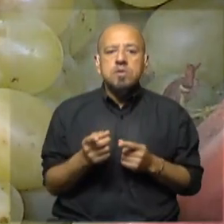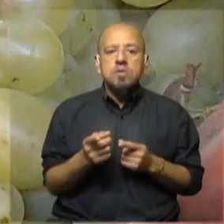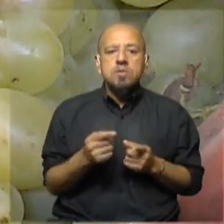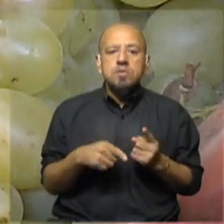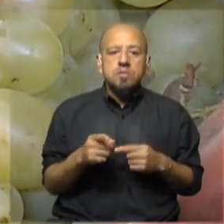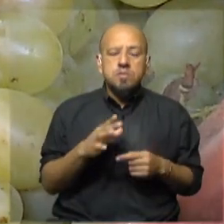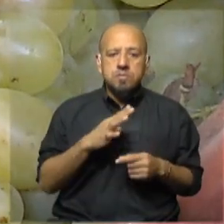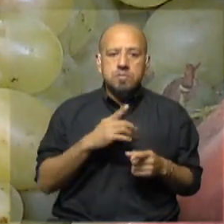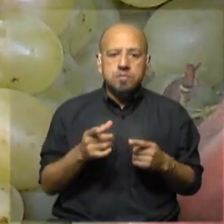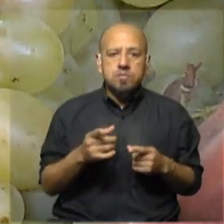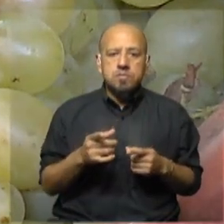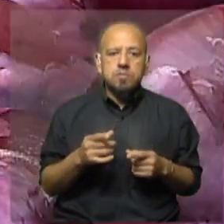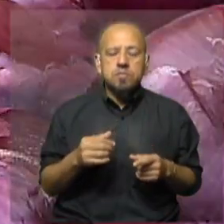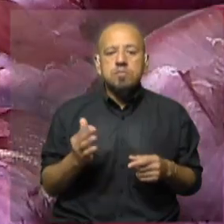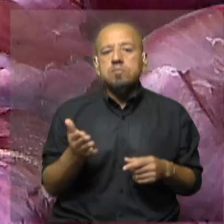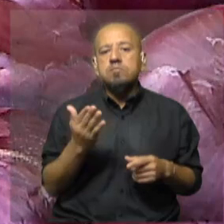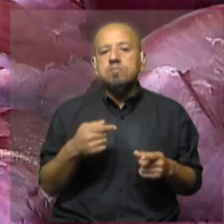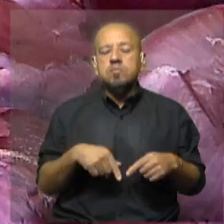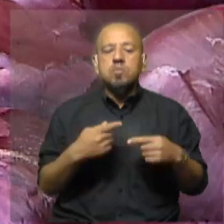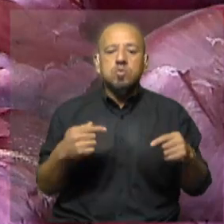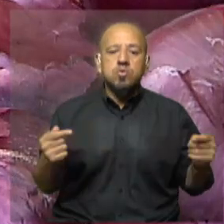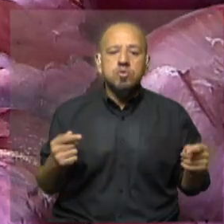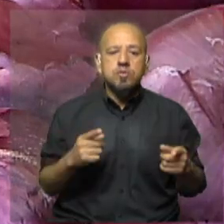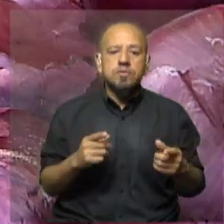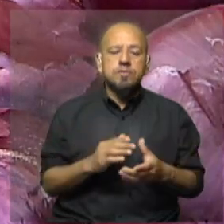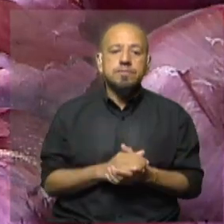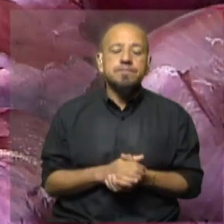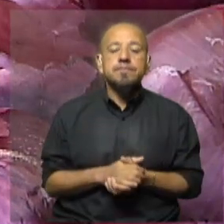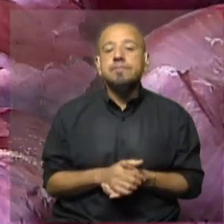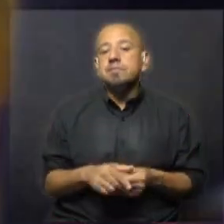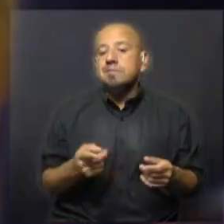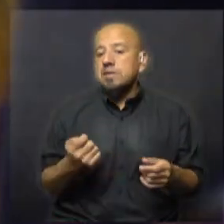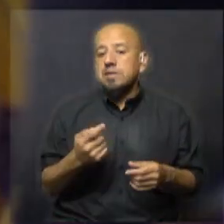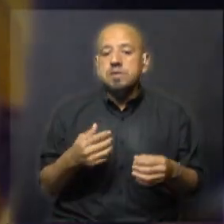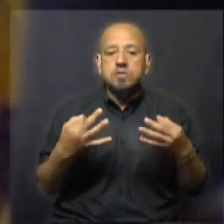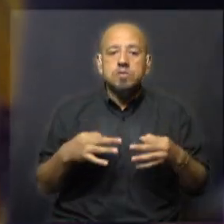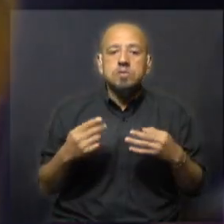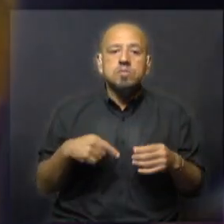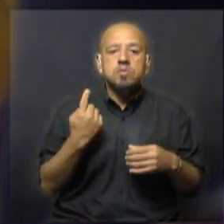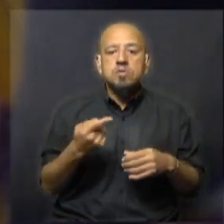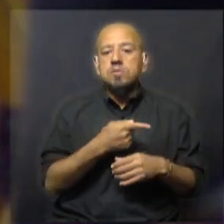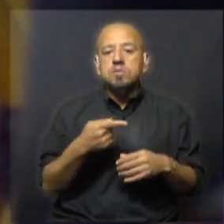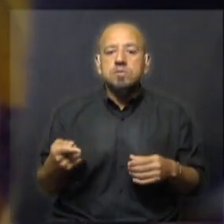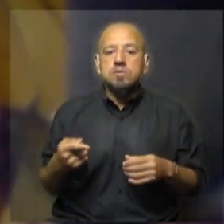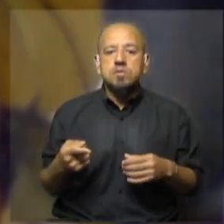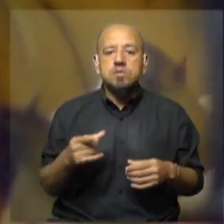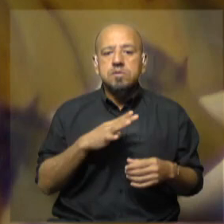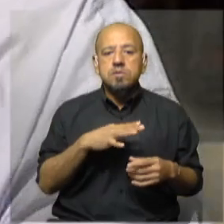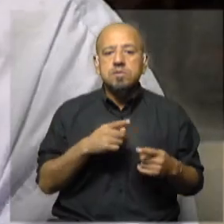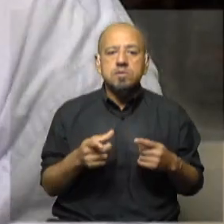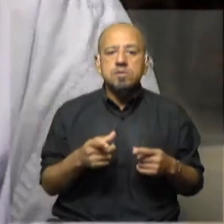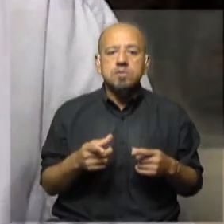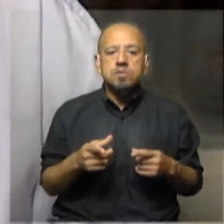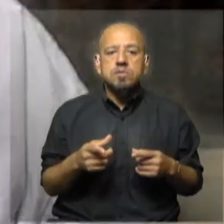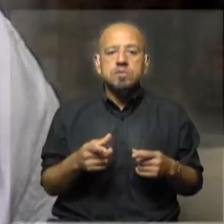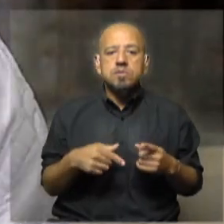años, en los cuales había niveles de abastecimiento de buenos a muy buenos. Seguramente en las próximas semanas y meses vayamos viendo un